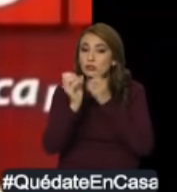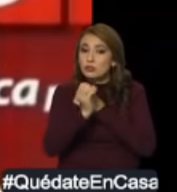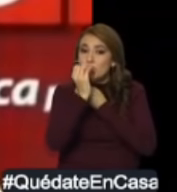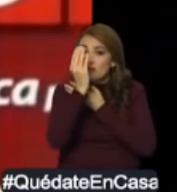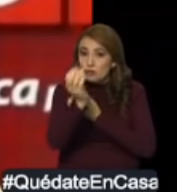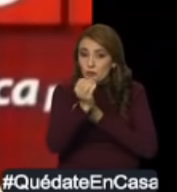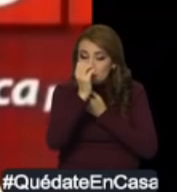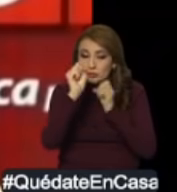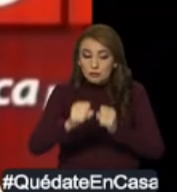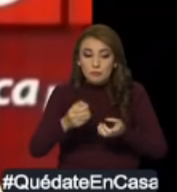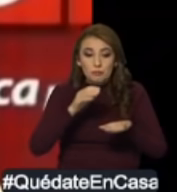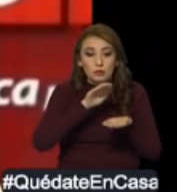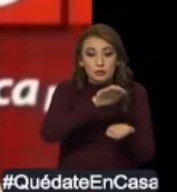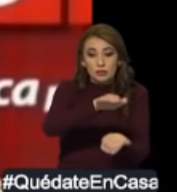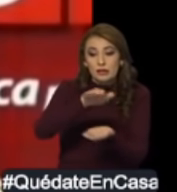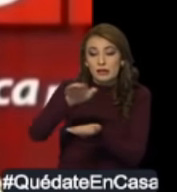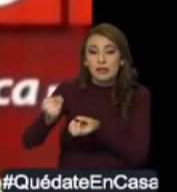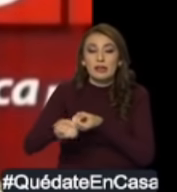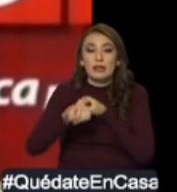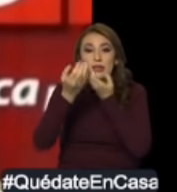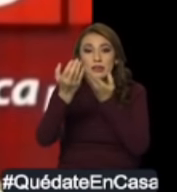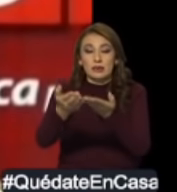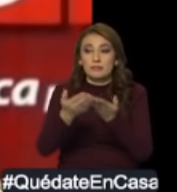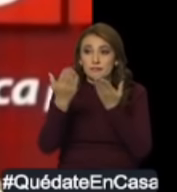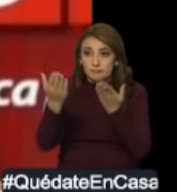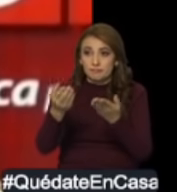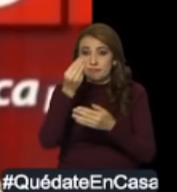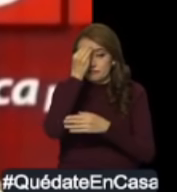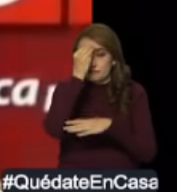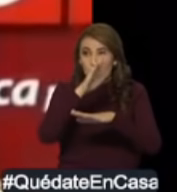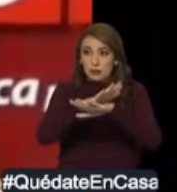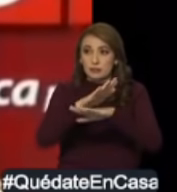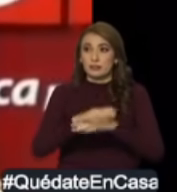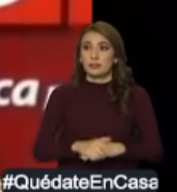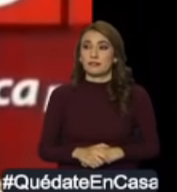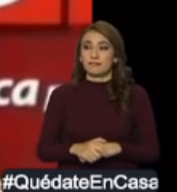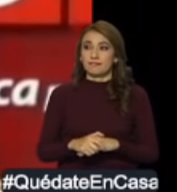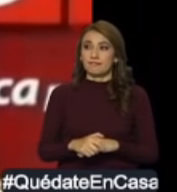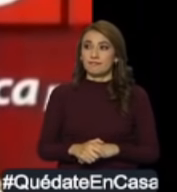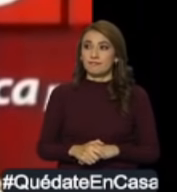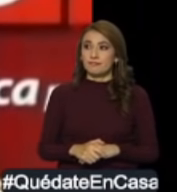ser entregados a las autoridades locales. Adelante, ministro, buenas tardes.